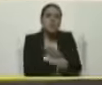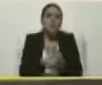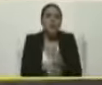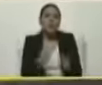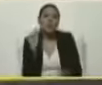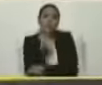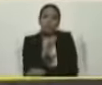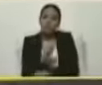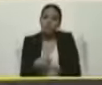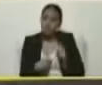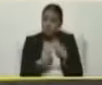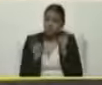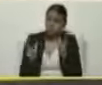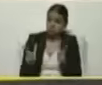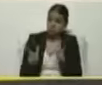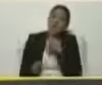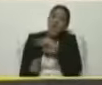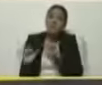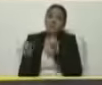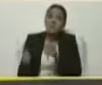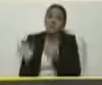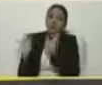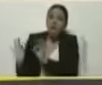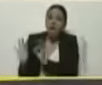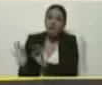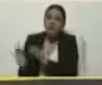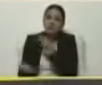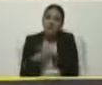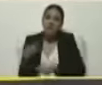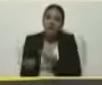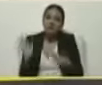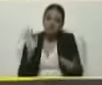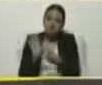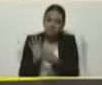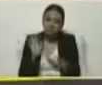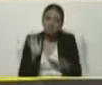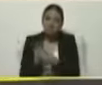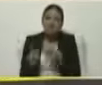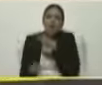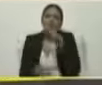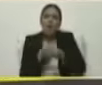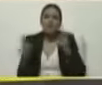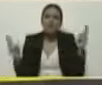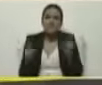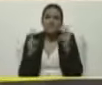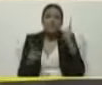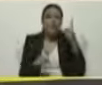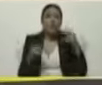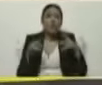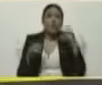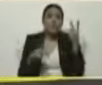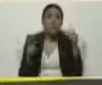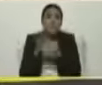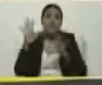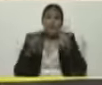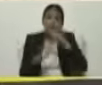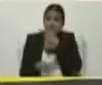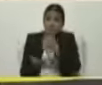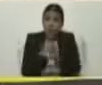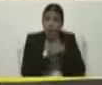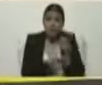Así empezaron con el extremismo. ¿Qué hicieron con la victoria del 2015? ¿Ayudaron al